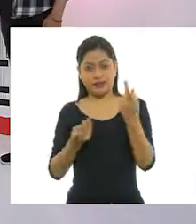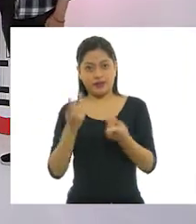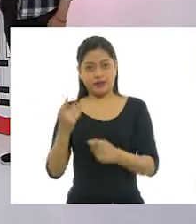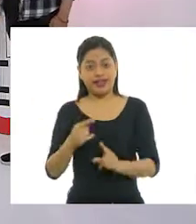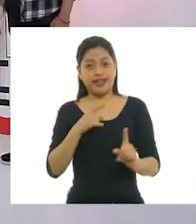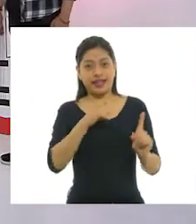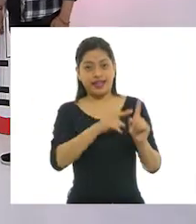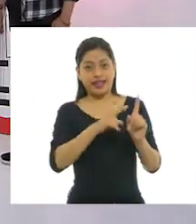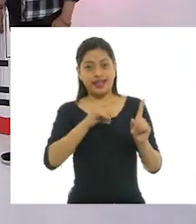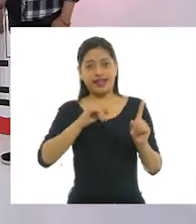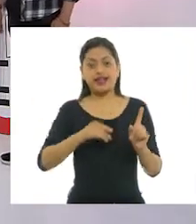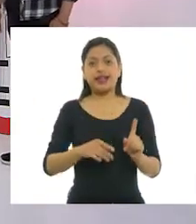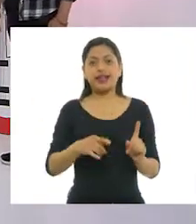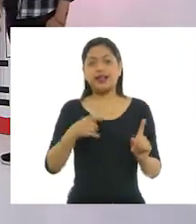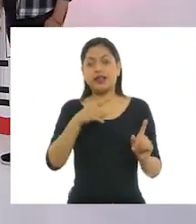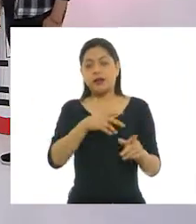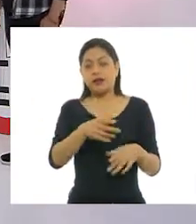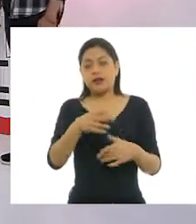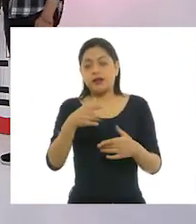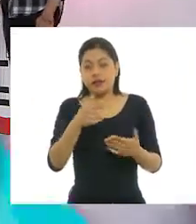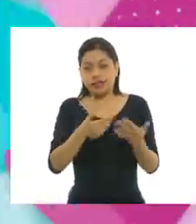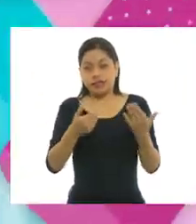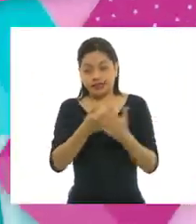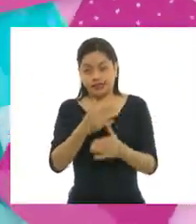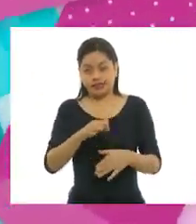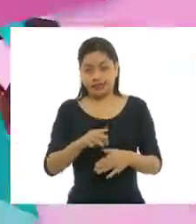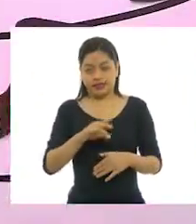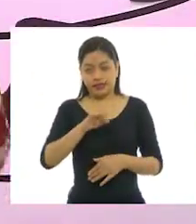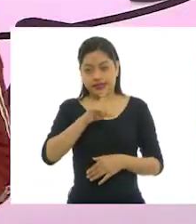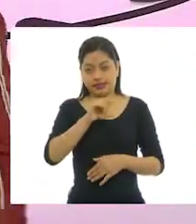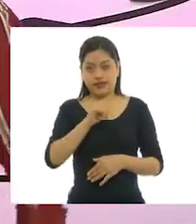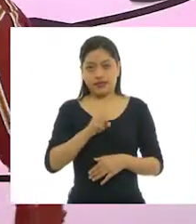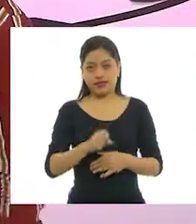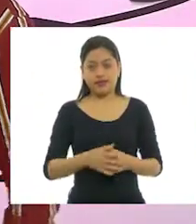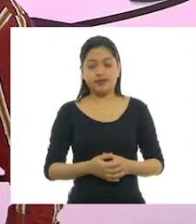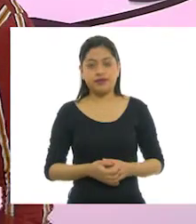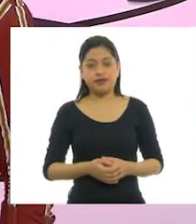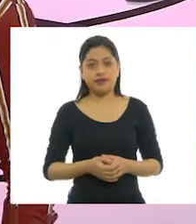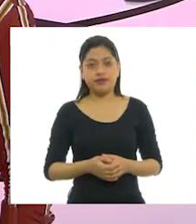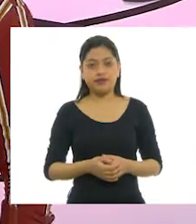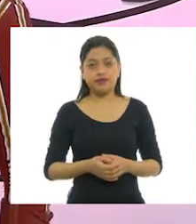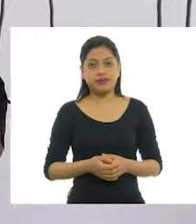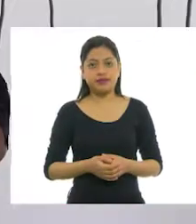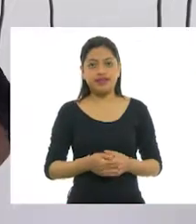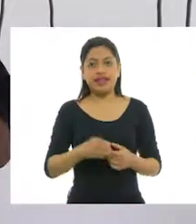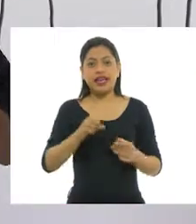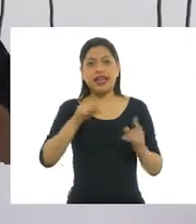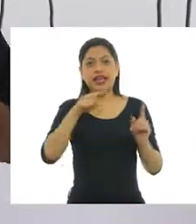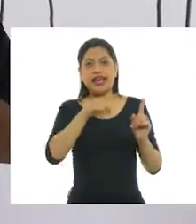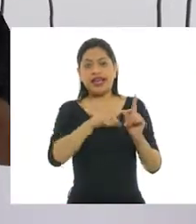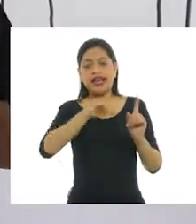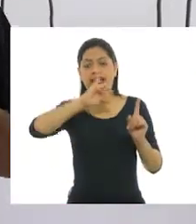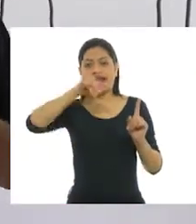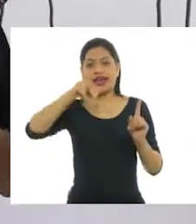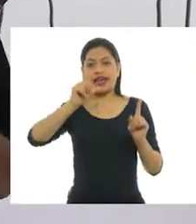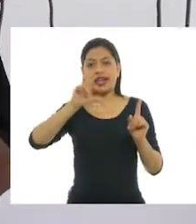nuestro querido jarocho Senén Seferino. ¡Adelante! ¿Por qué no nos explicas qué es el son jarocho? Claro que sí. El son jarocho